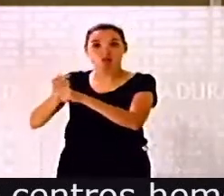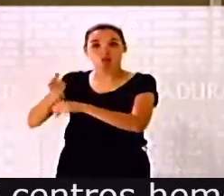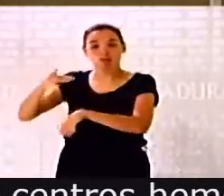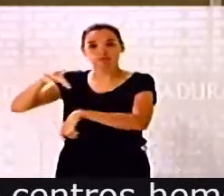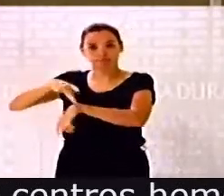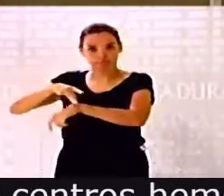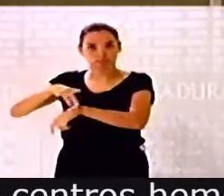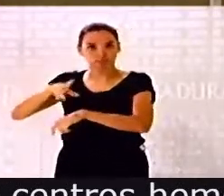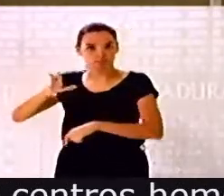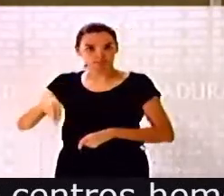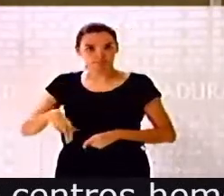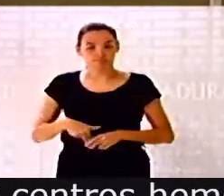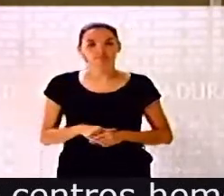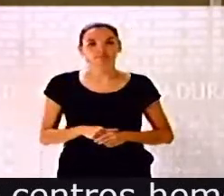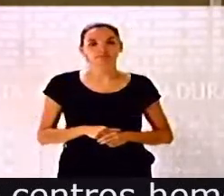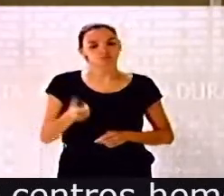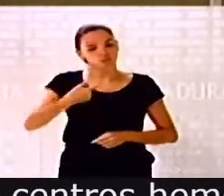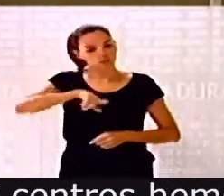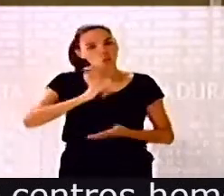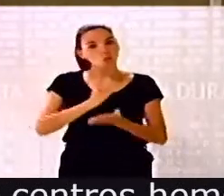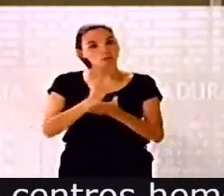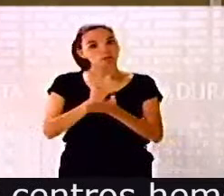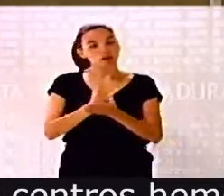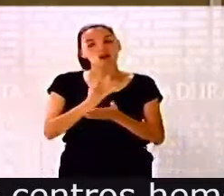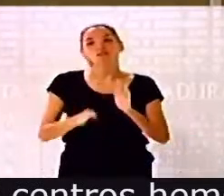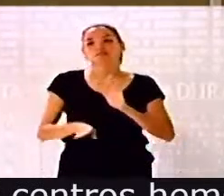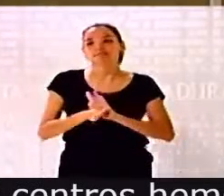seguir haciendo PCRs